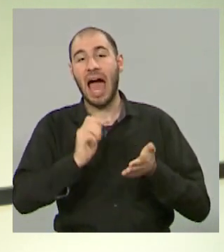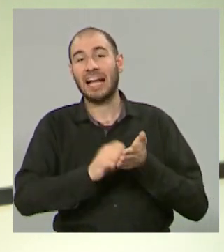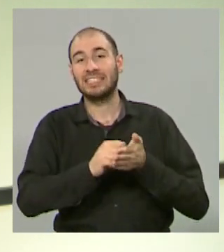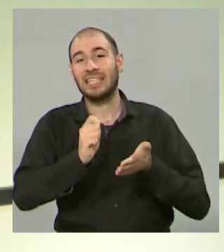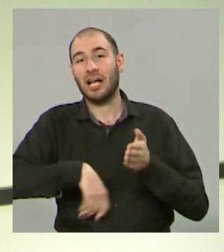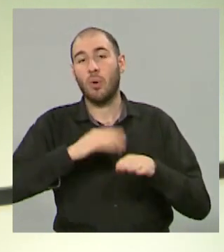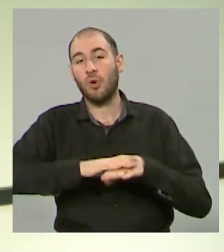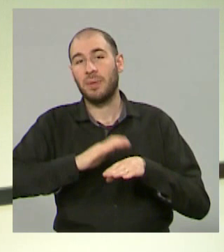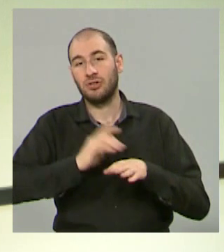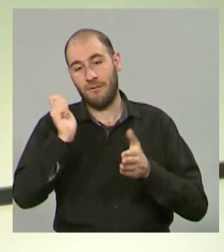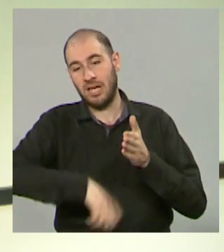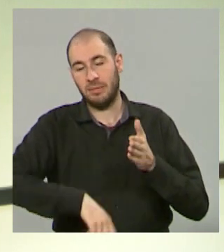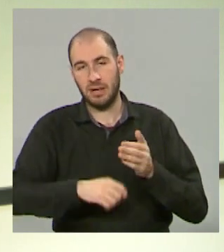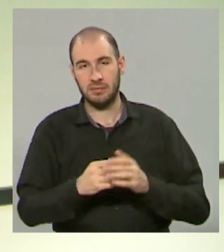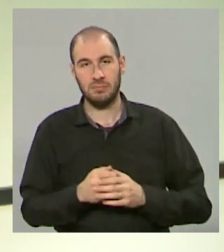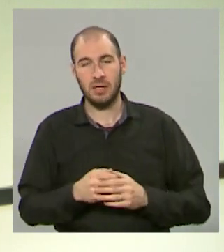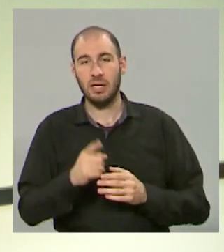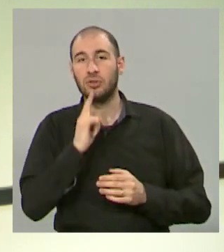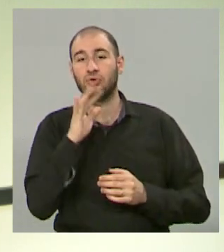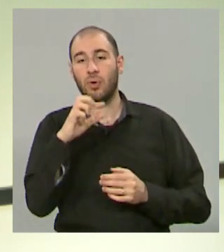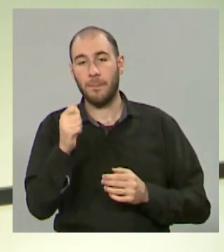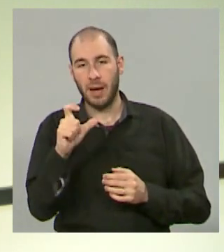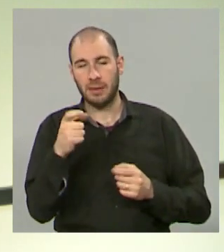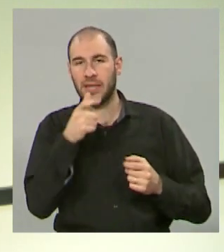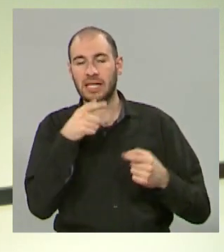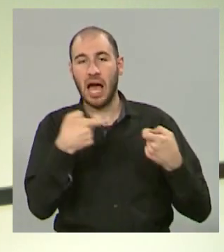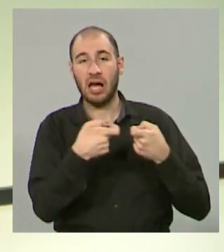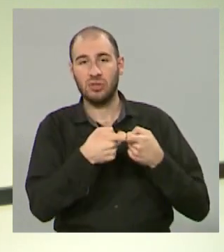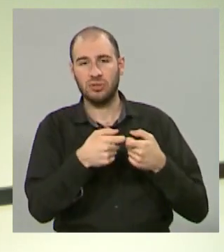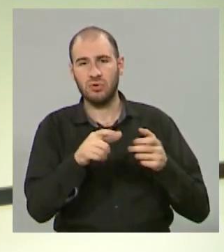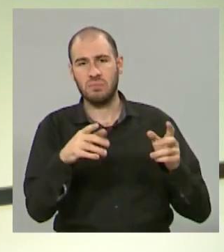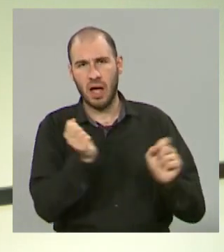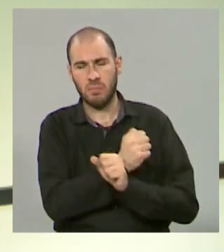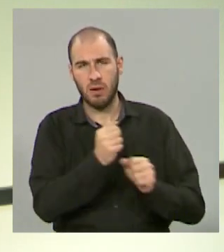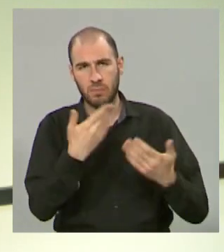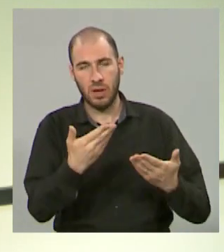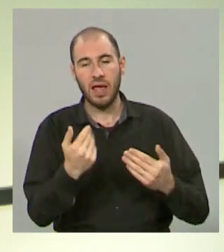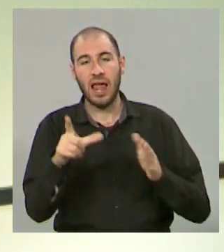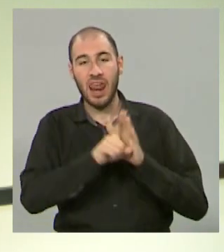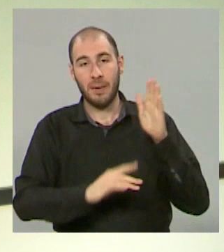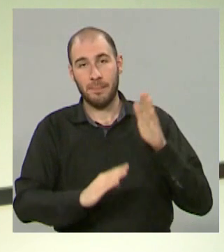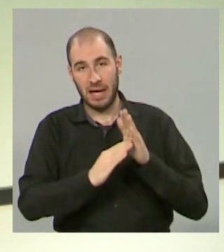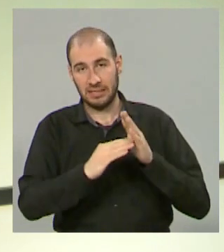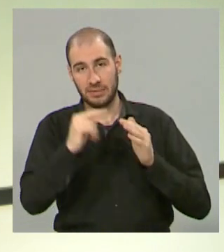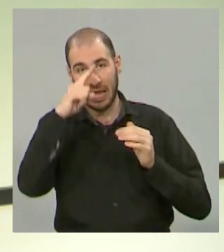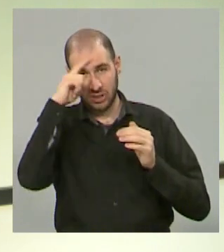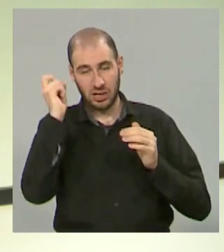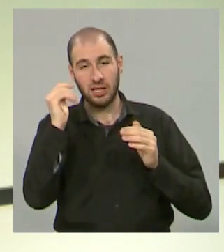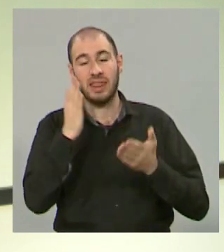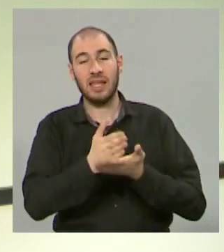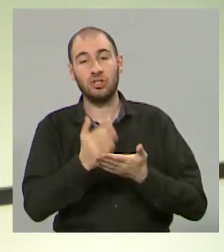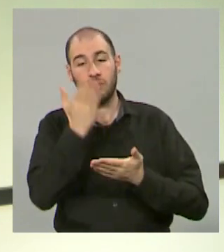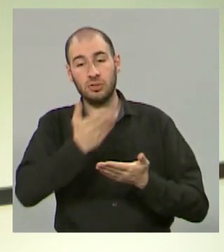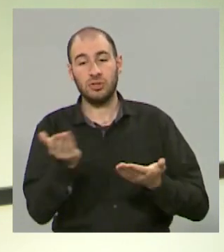compromiso, considera a la Tupac con una asociación con fines lícitos. La Constitución Nacional prevé el derecho de